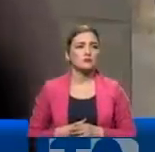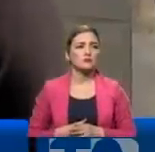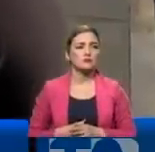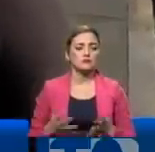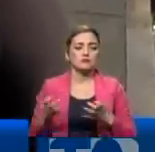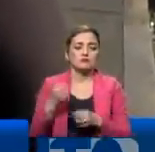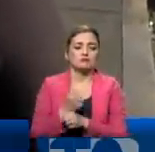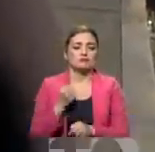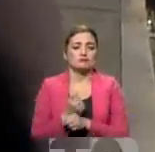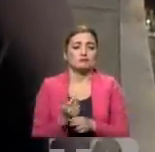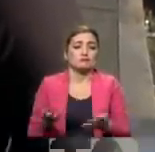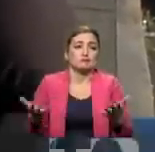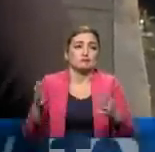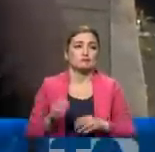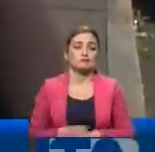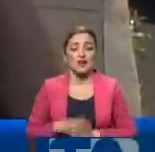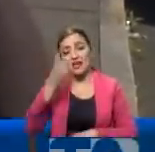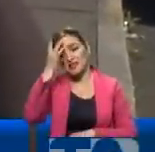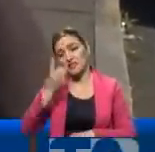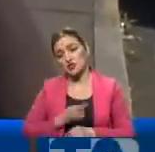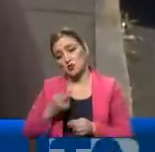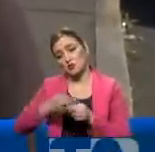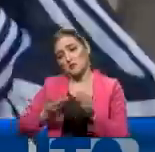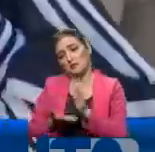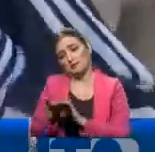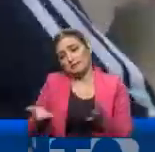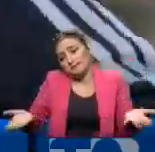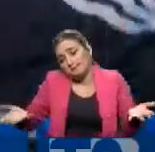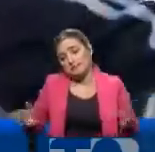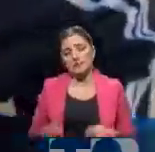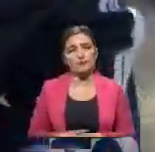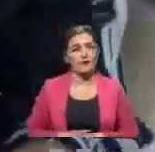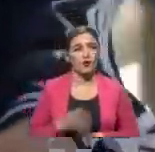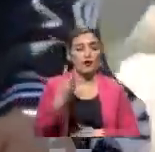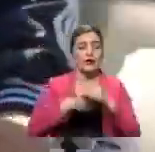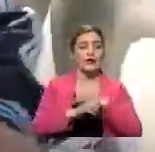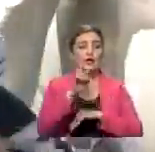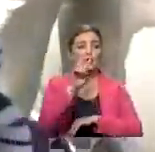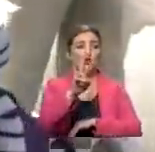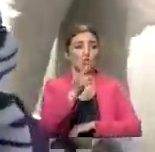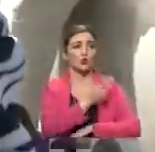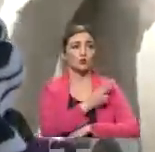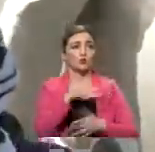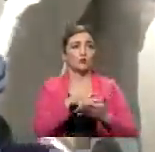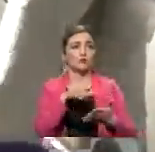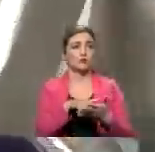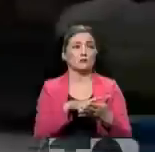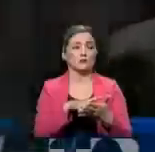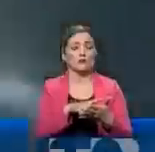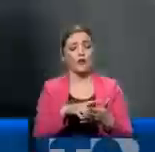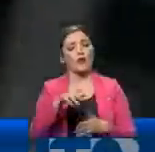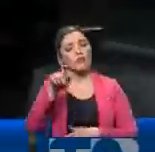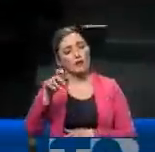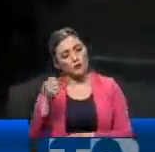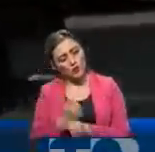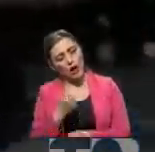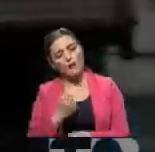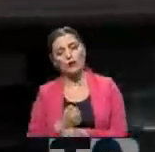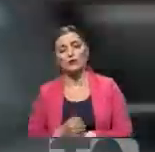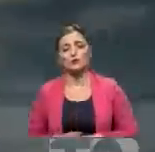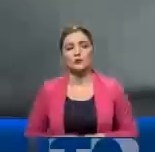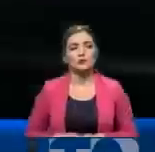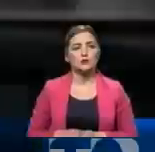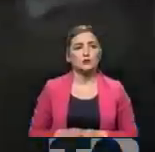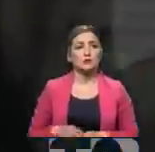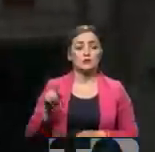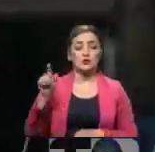Queremos trabajar porque ya las medidas ya están tomadas, yo no. Yo tengo dos niñas en la universidad y por ellas tengo que trabajar. En